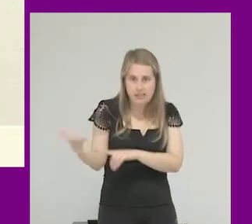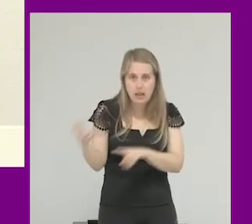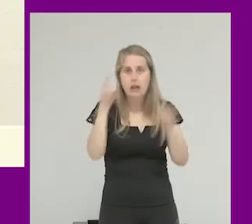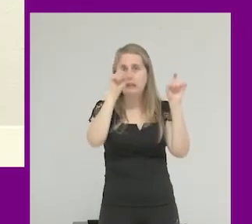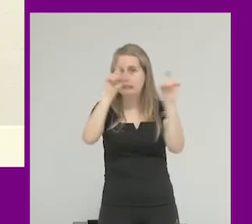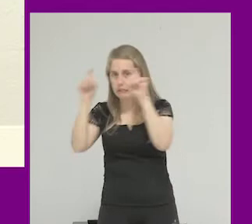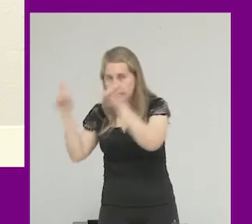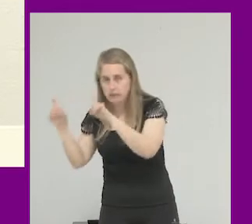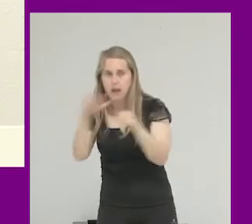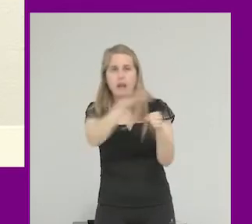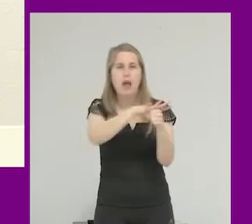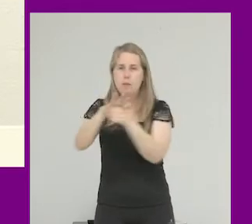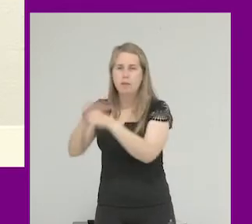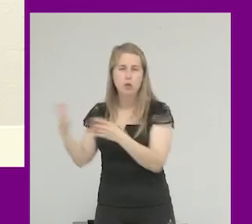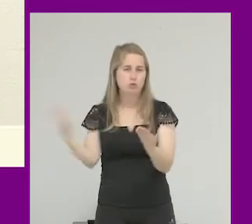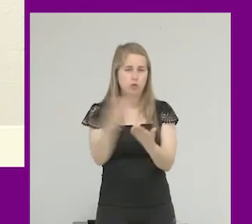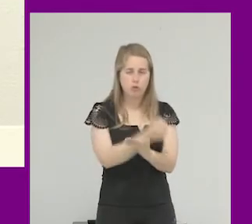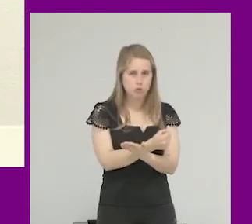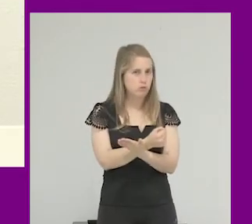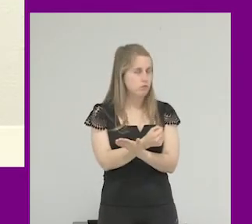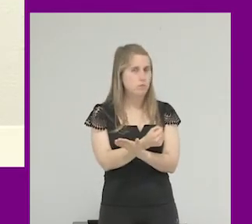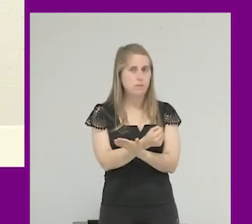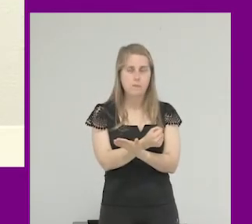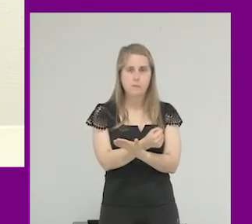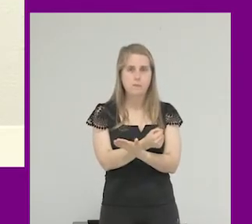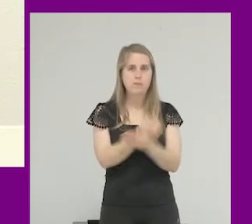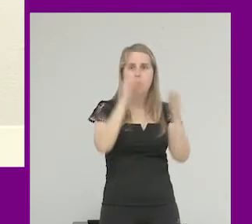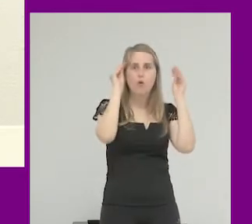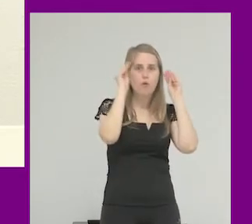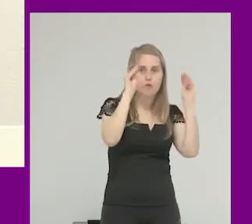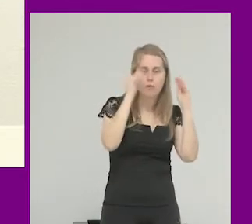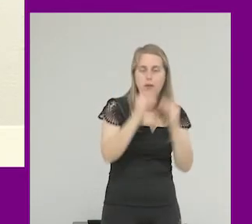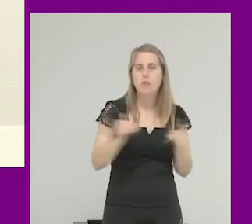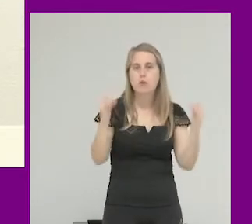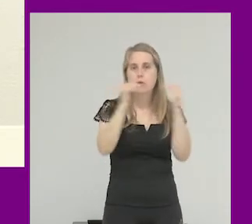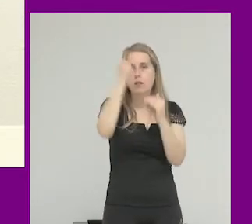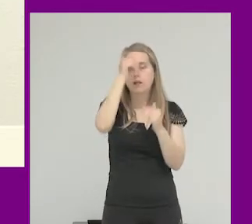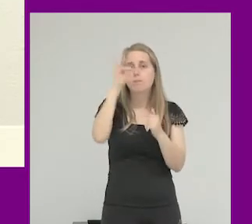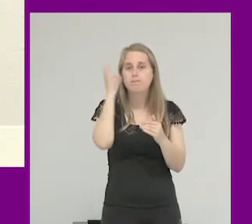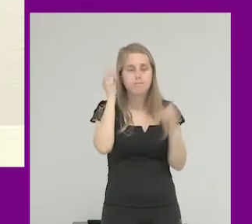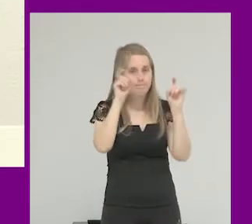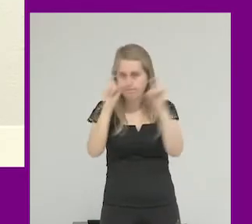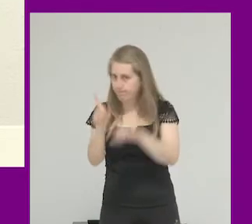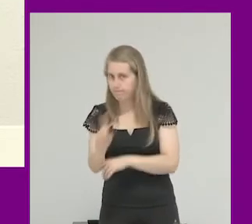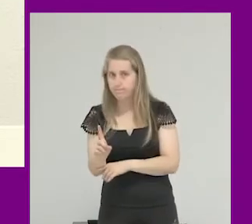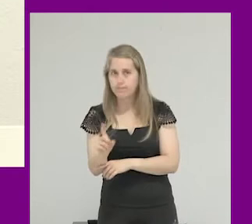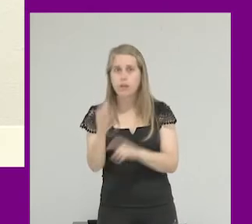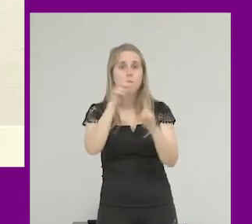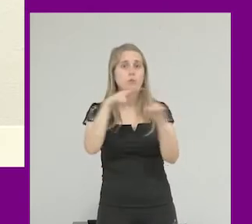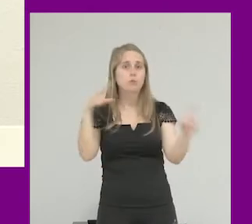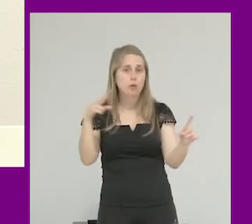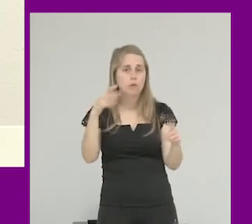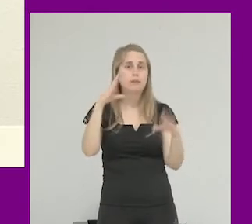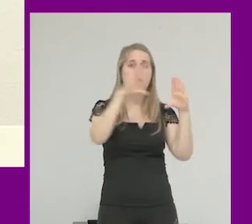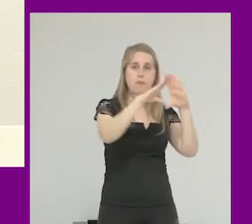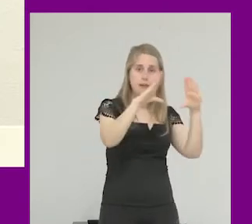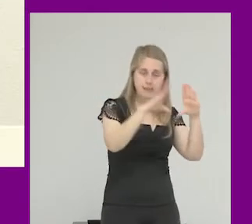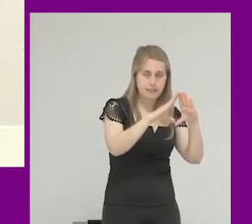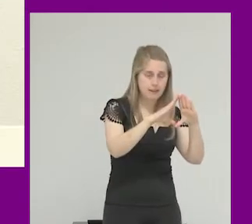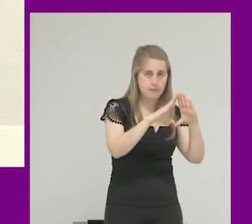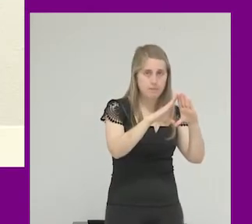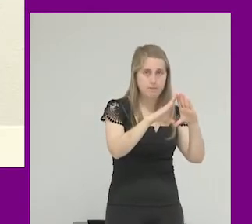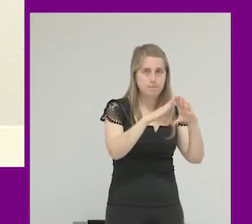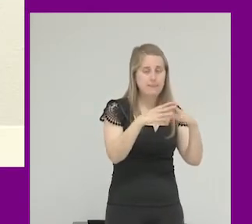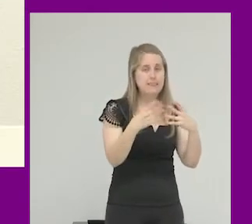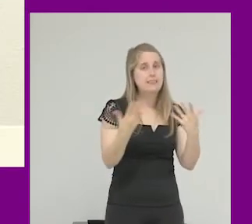los ámbitos académicos formación en igualdad de mujeres y hombres y la perspectiva feminista, es